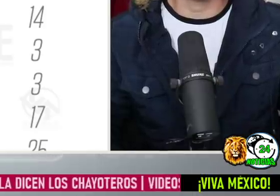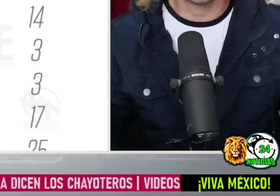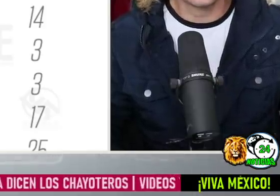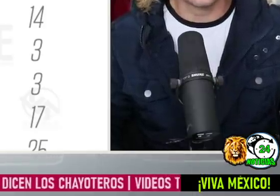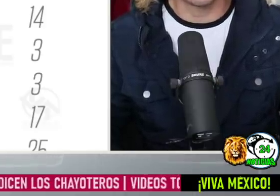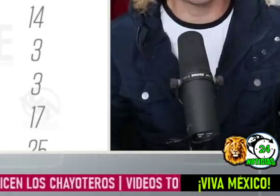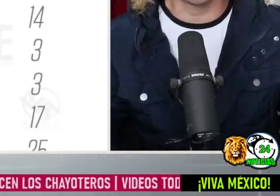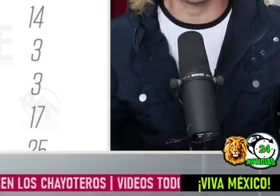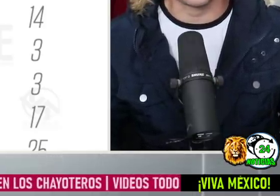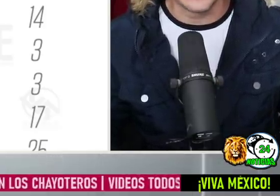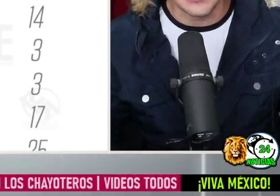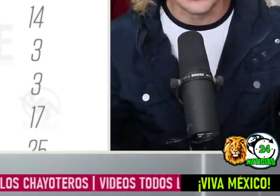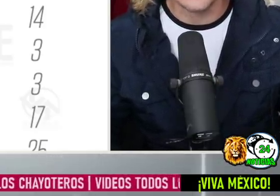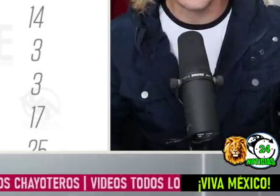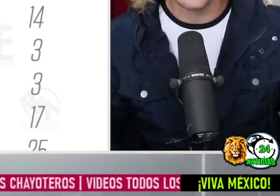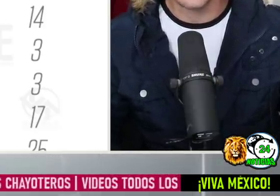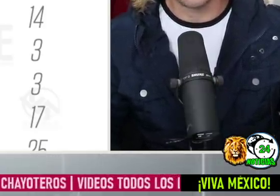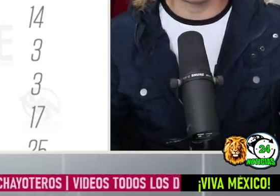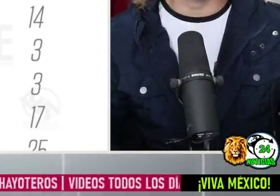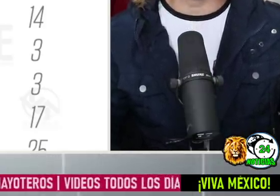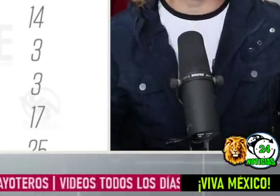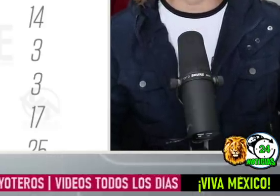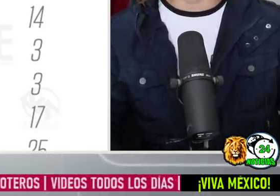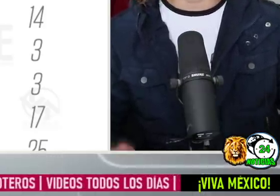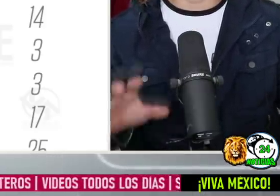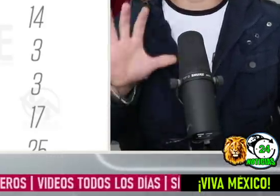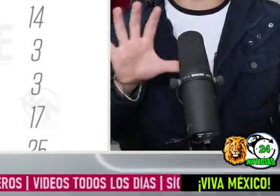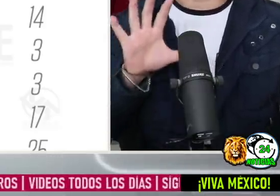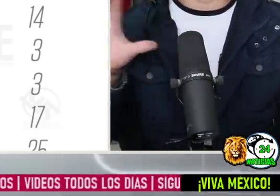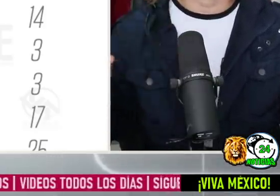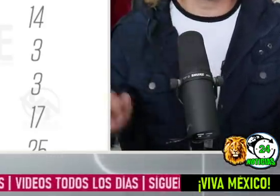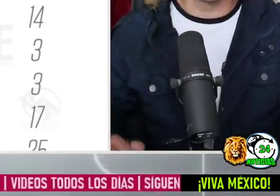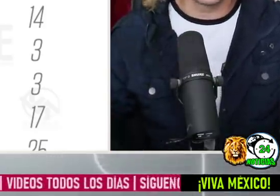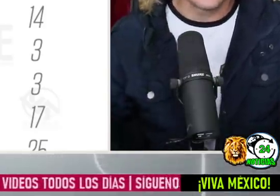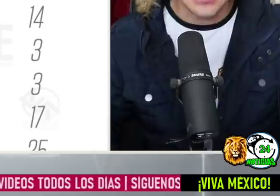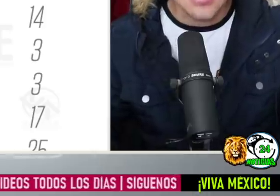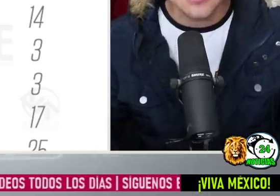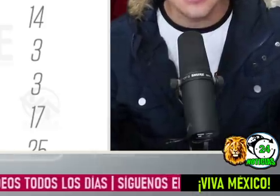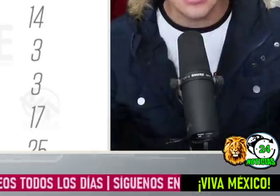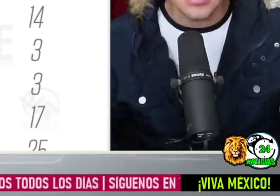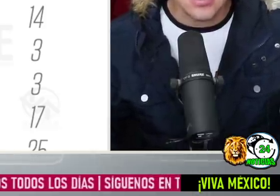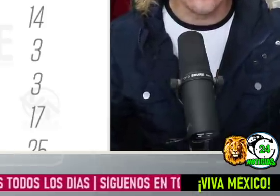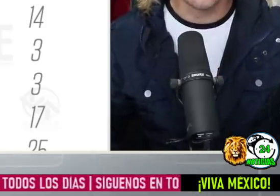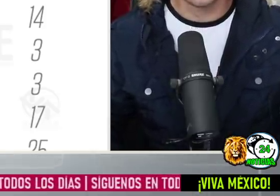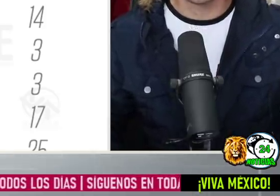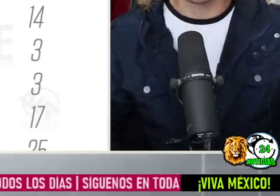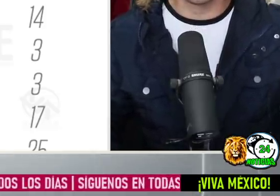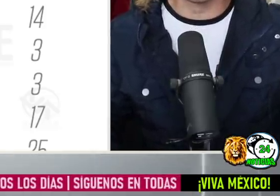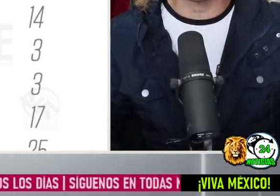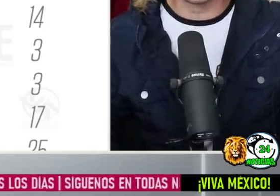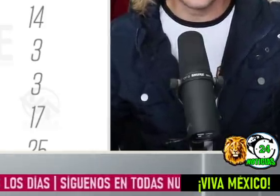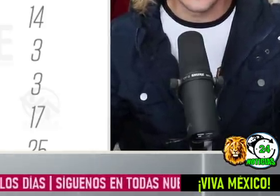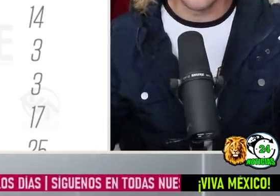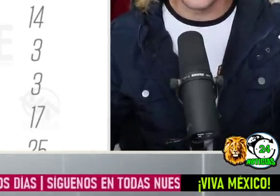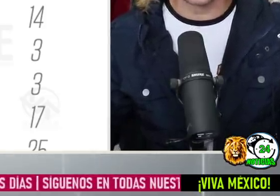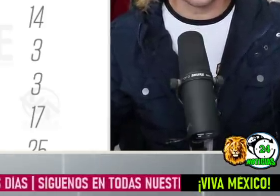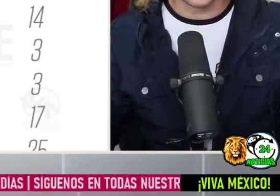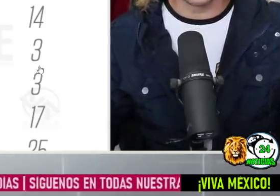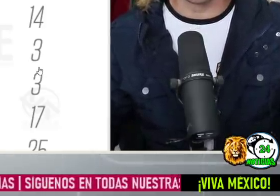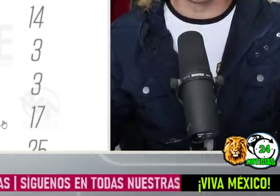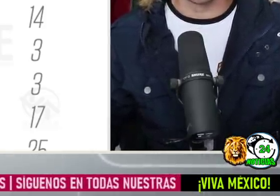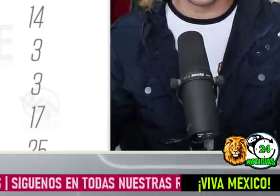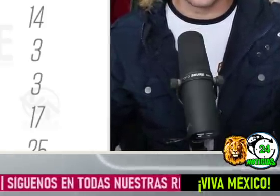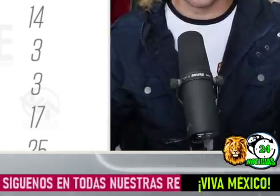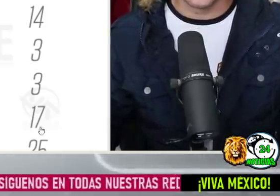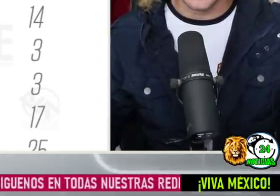Macedonio, que incluso lo bajara. El presidente dice que la gente lo decida y la gente de Guerrero lo decidirá. Amigos, amigas,